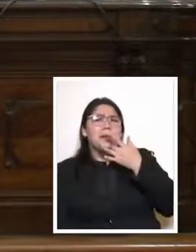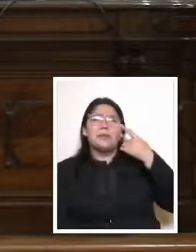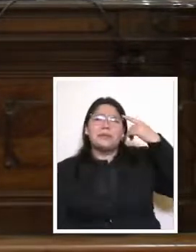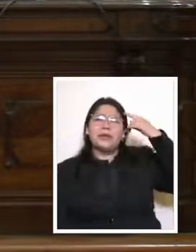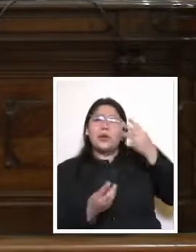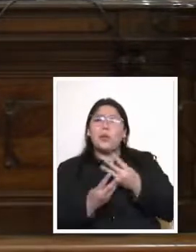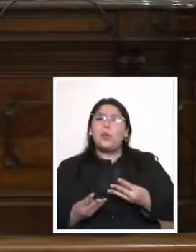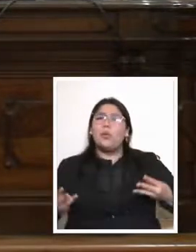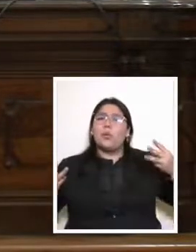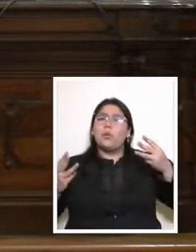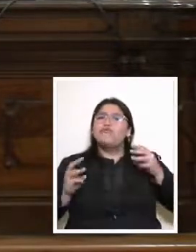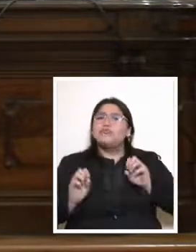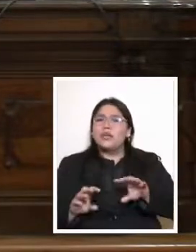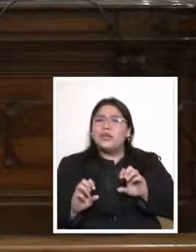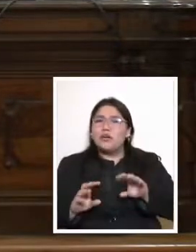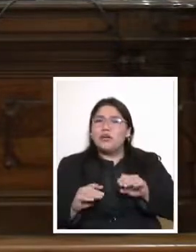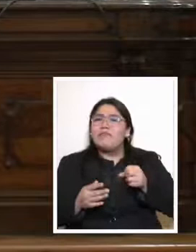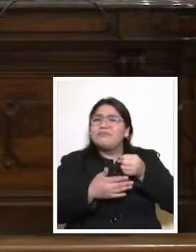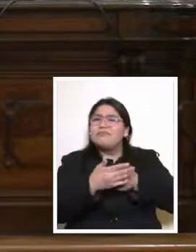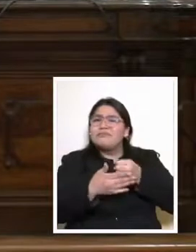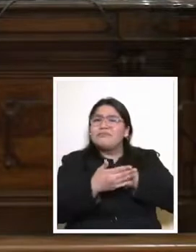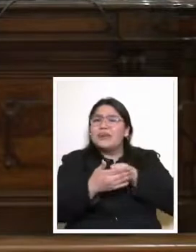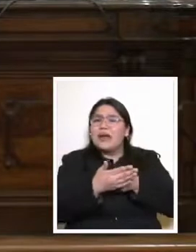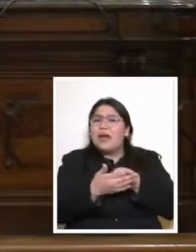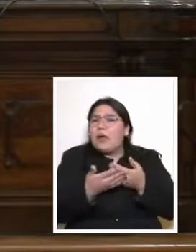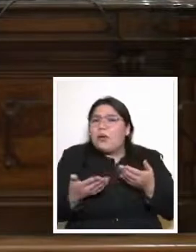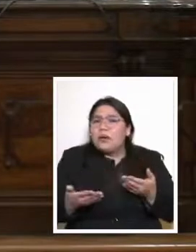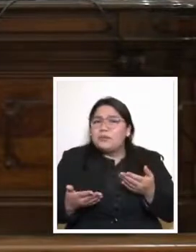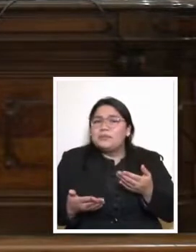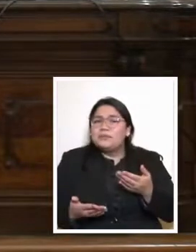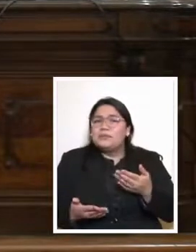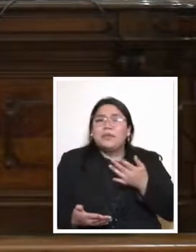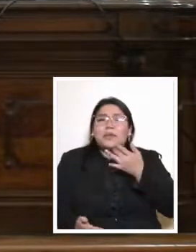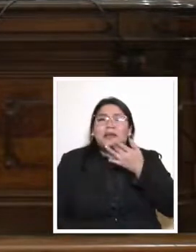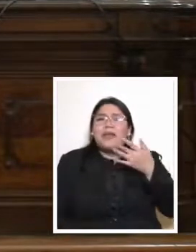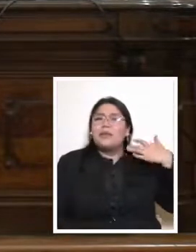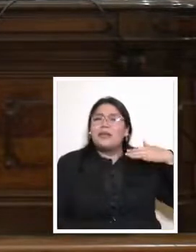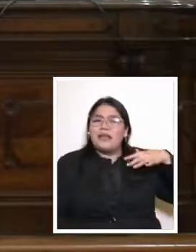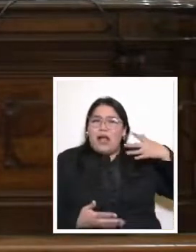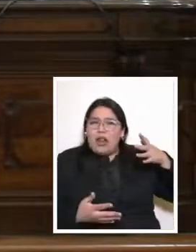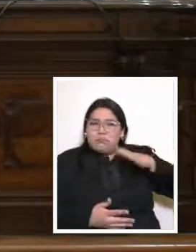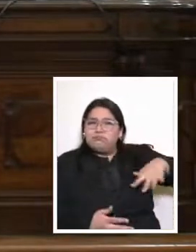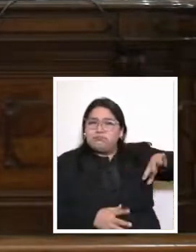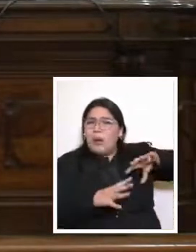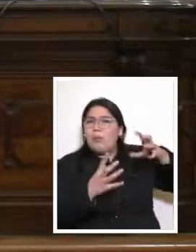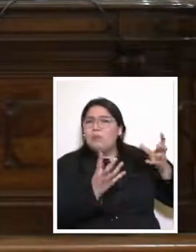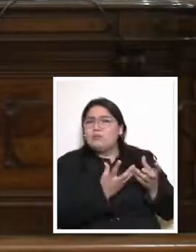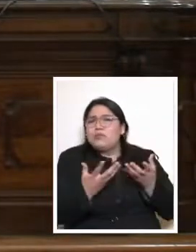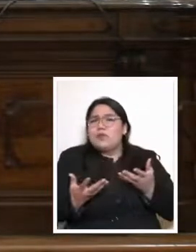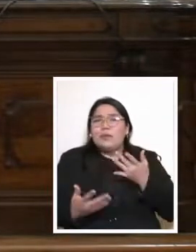momentos? ¿Cuál es la relevancia que tiene hoy en día para el mundo que estamos viviendo, para el mundo contemporáneo?